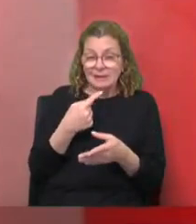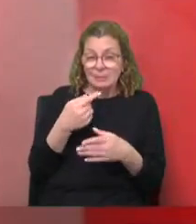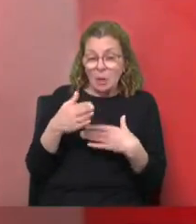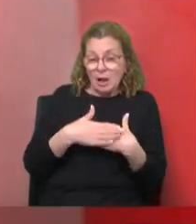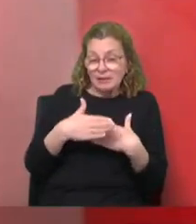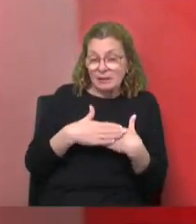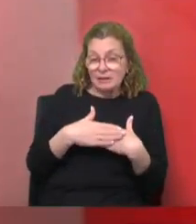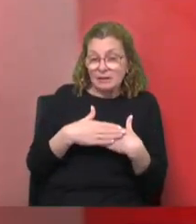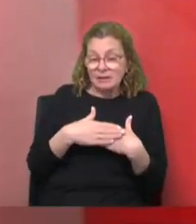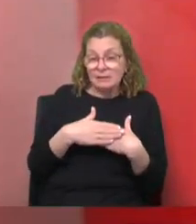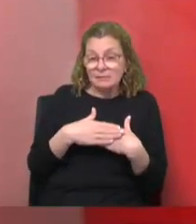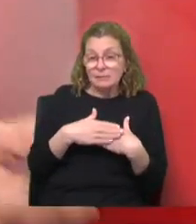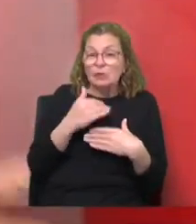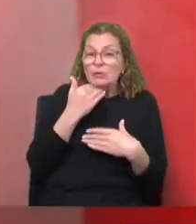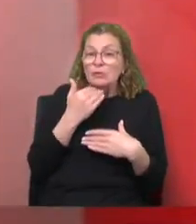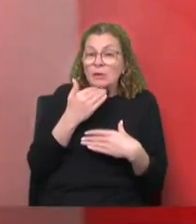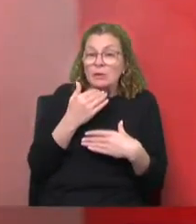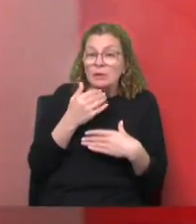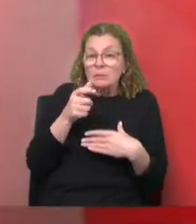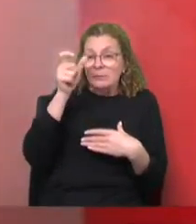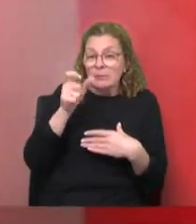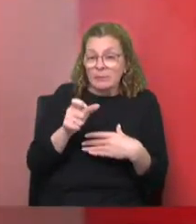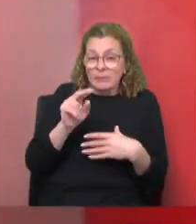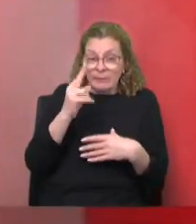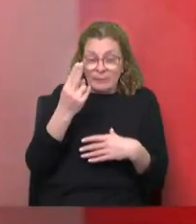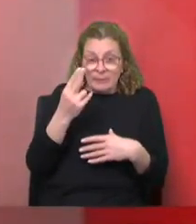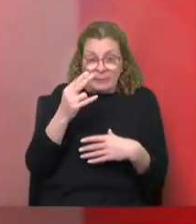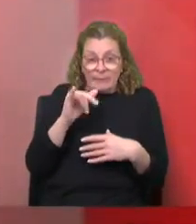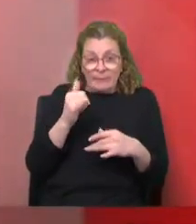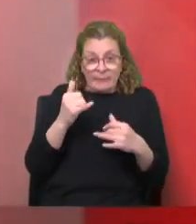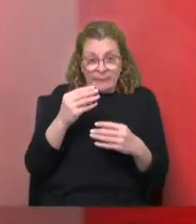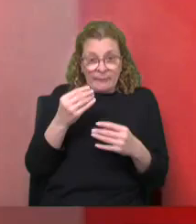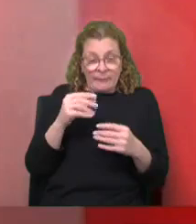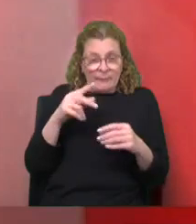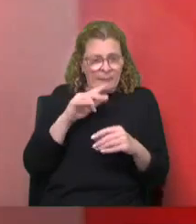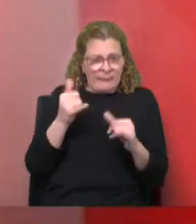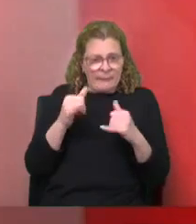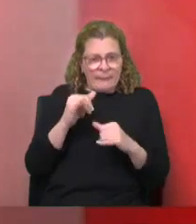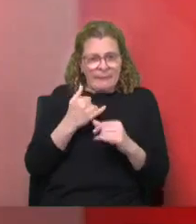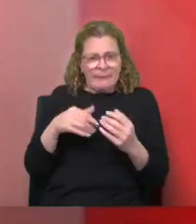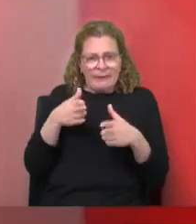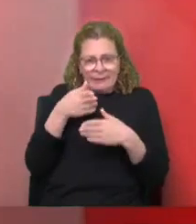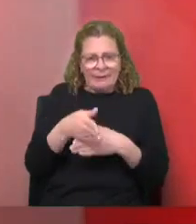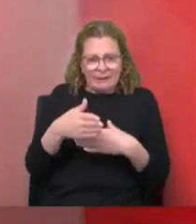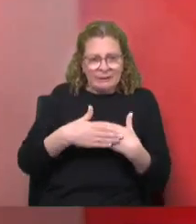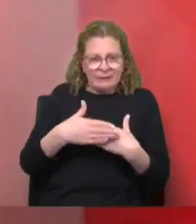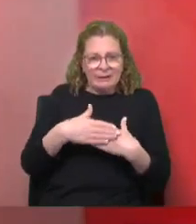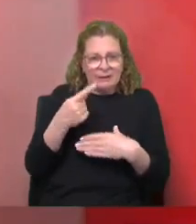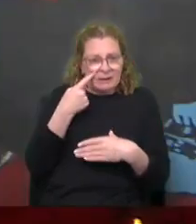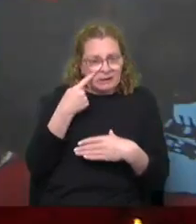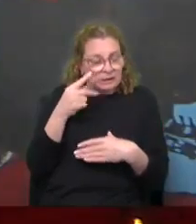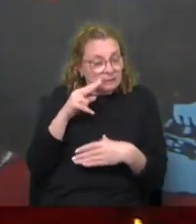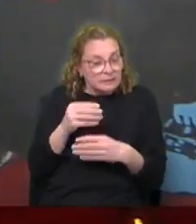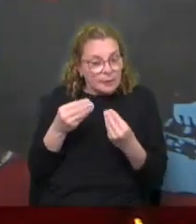acerques a creadores uruguayos de videojuegos. Claro, ponele. Sí. Si no jugás videojuegos, pero te acercás ahí y los conocés, ves